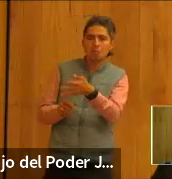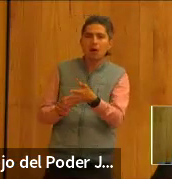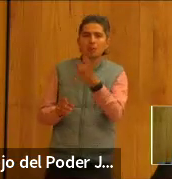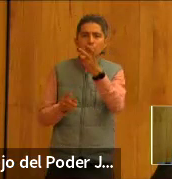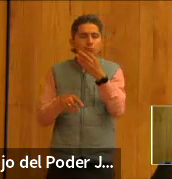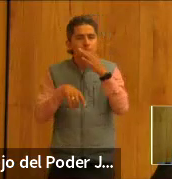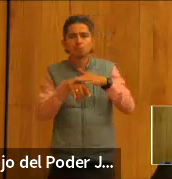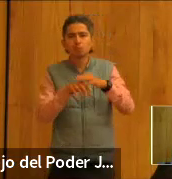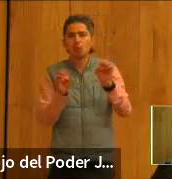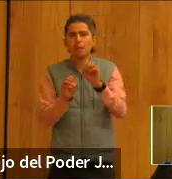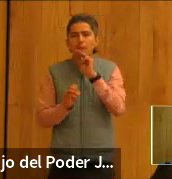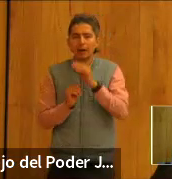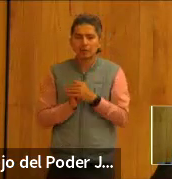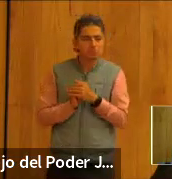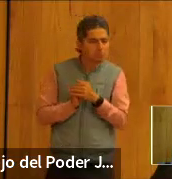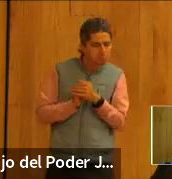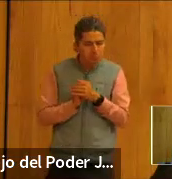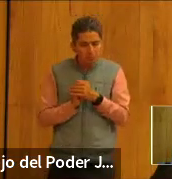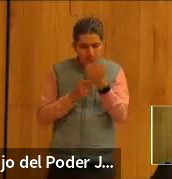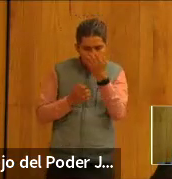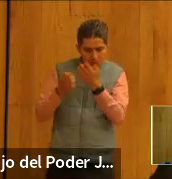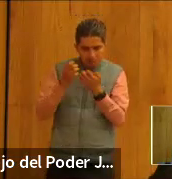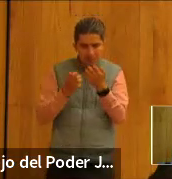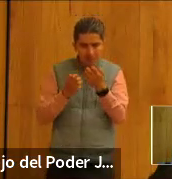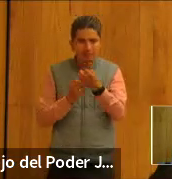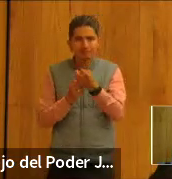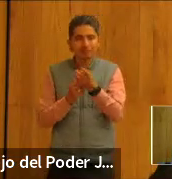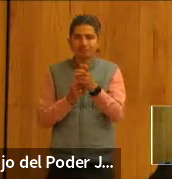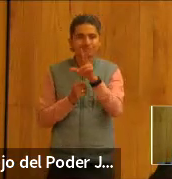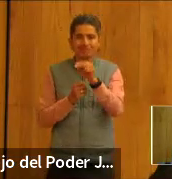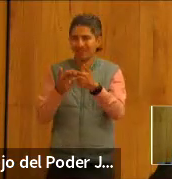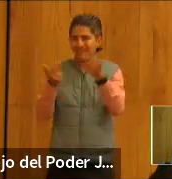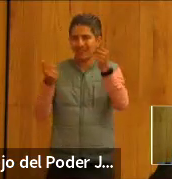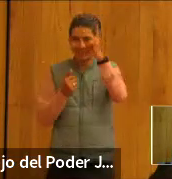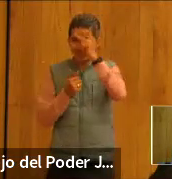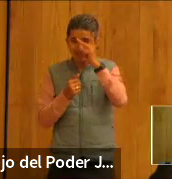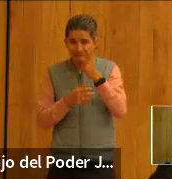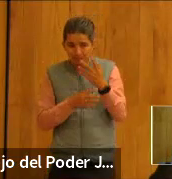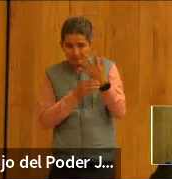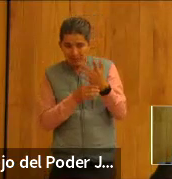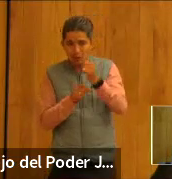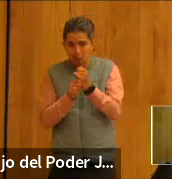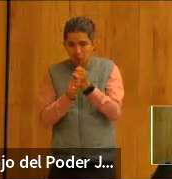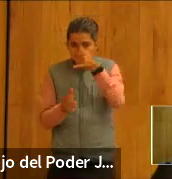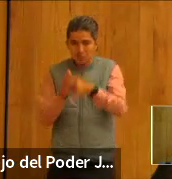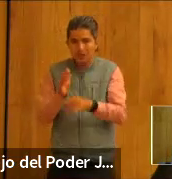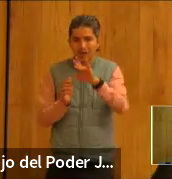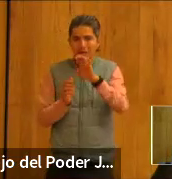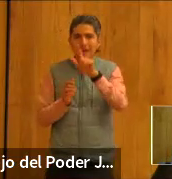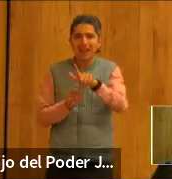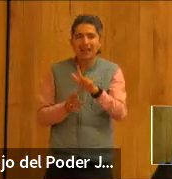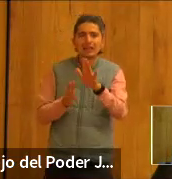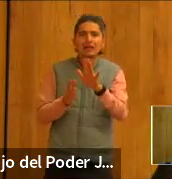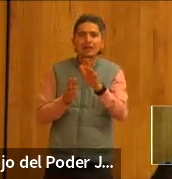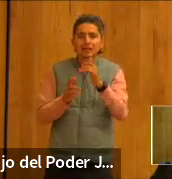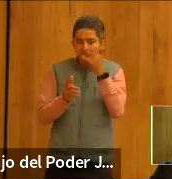información a la madre. No se afectó la, en este caso nada de lo que dijo la psicóloga, los criminalísticas textualizaron los